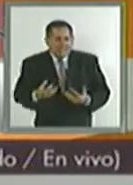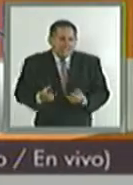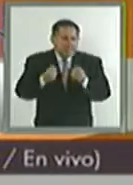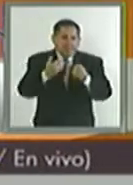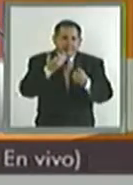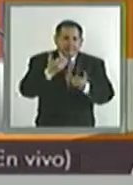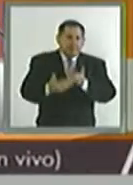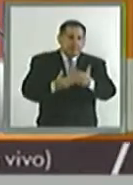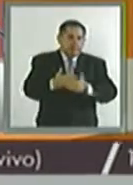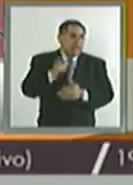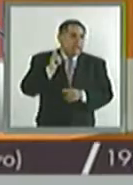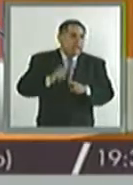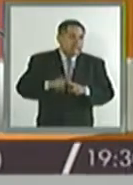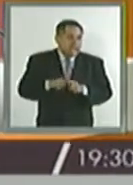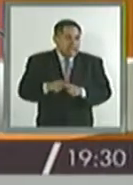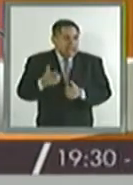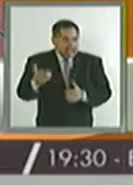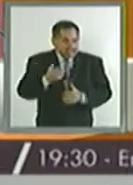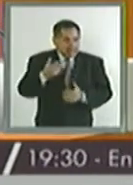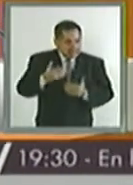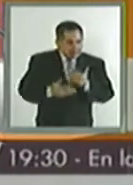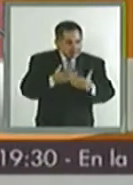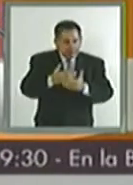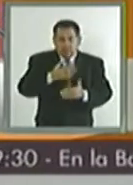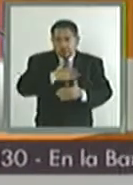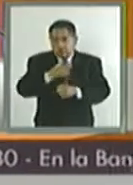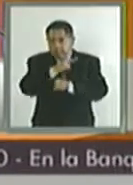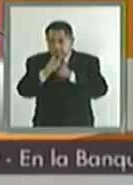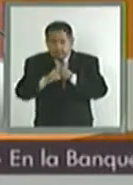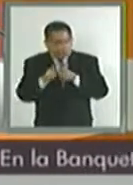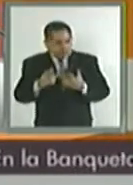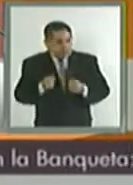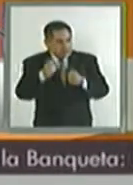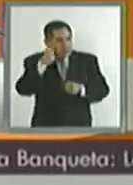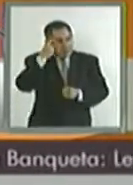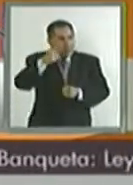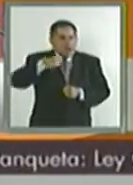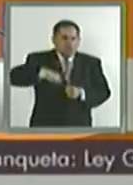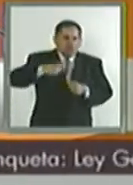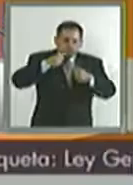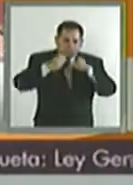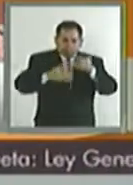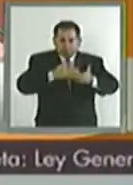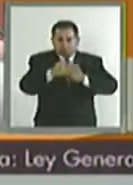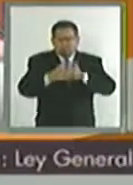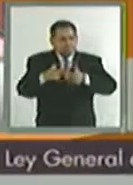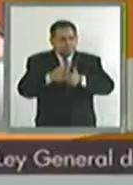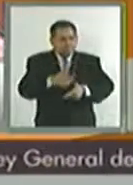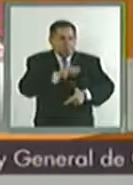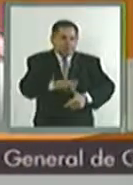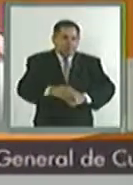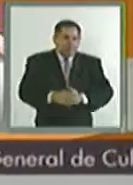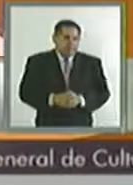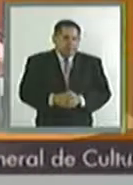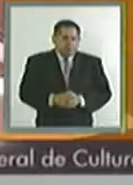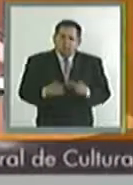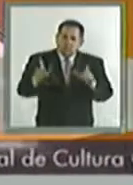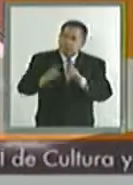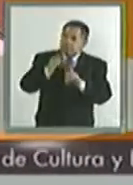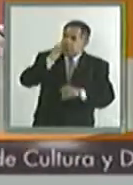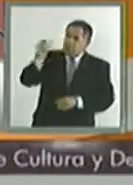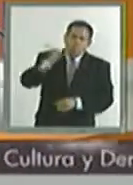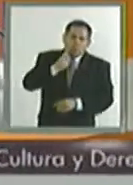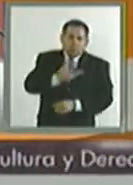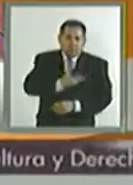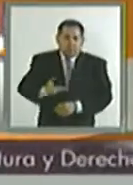hacer todo lo posible en nuestro país para que podamos llegar a ello. Es cuanto,